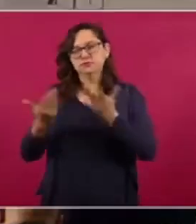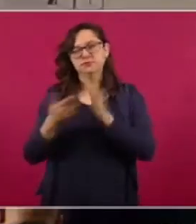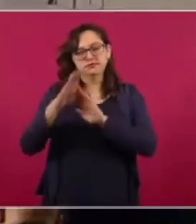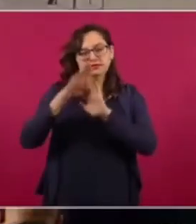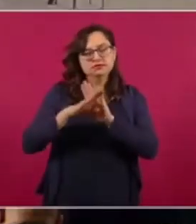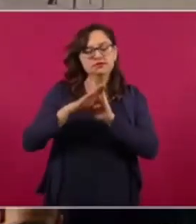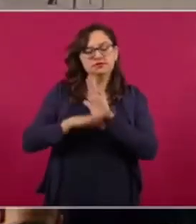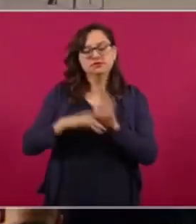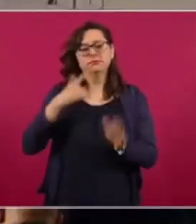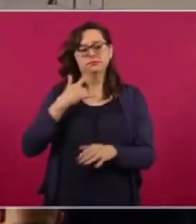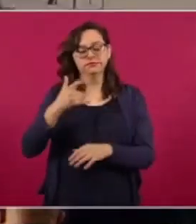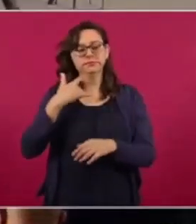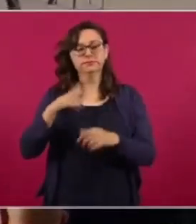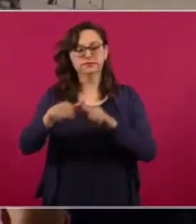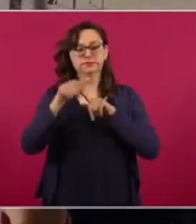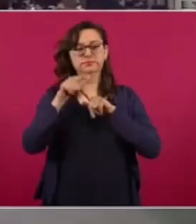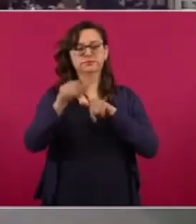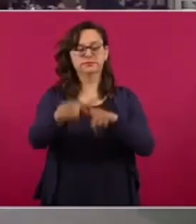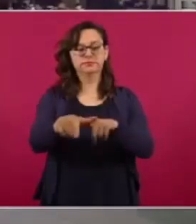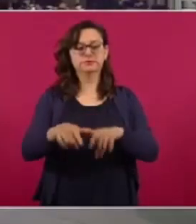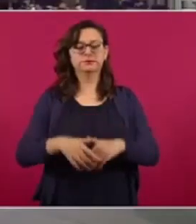gracias.